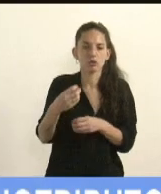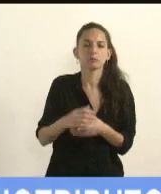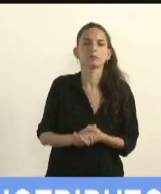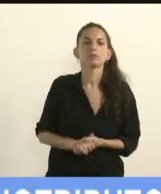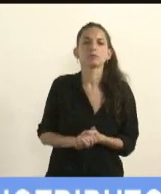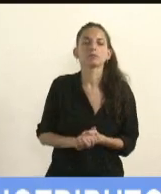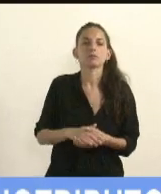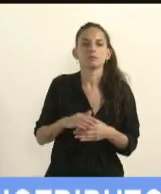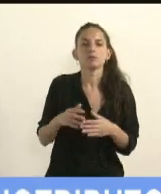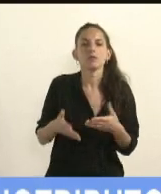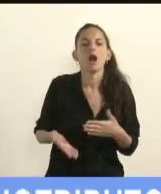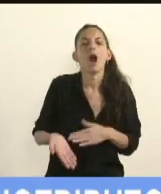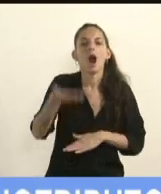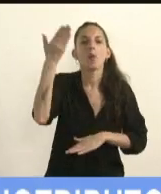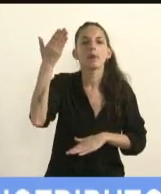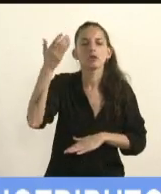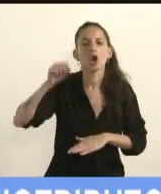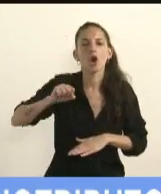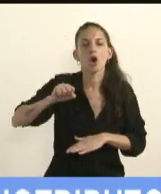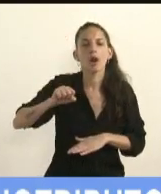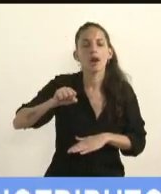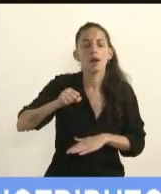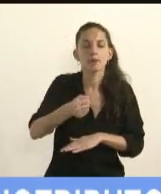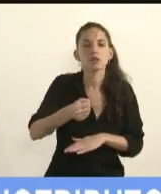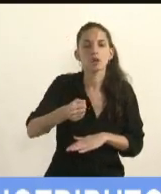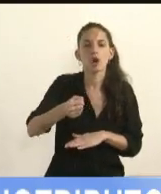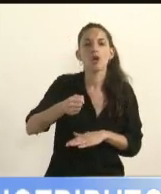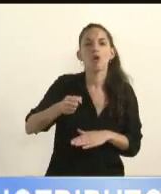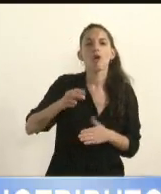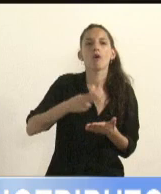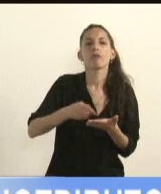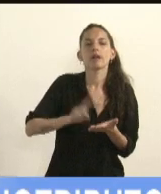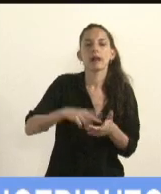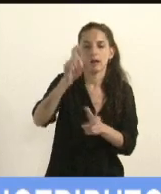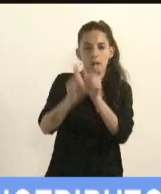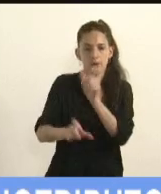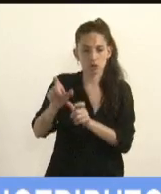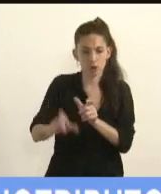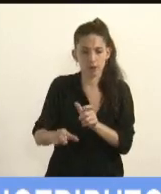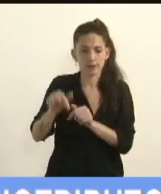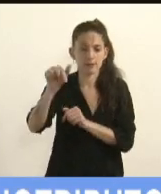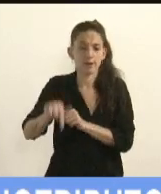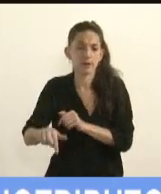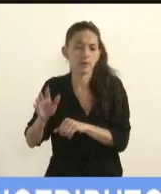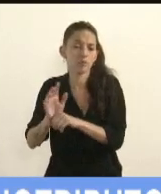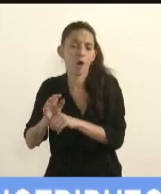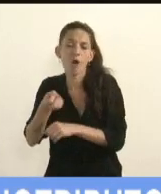aumentó la presión fiscal en los bolsillos de la gente. Estas flores fiscales que le tiran hoy a la gente,